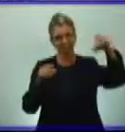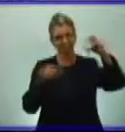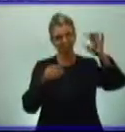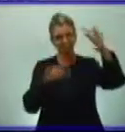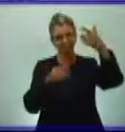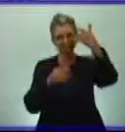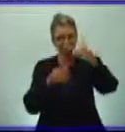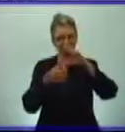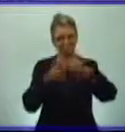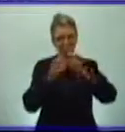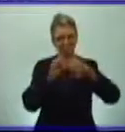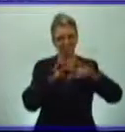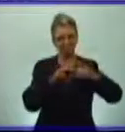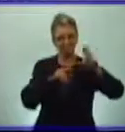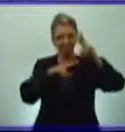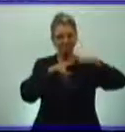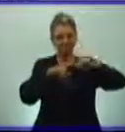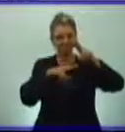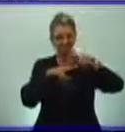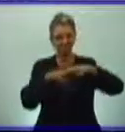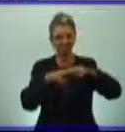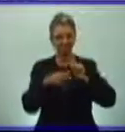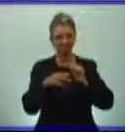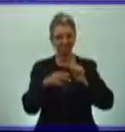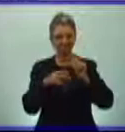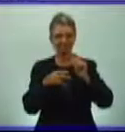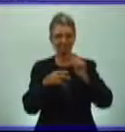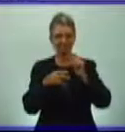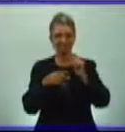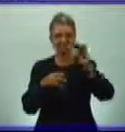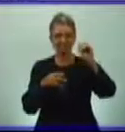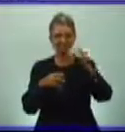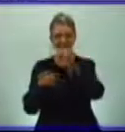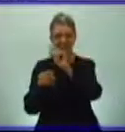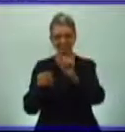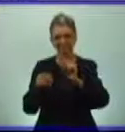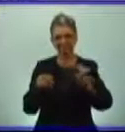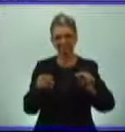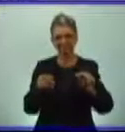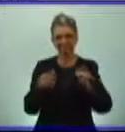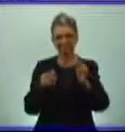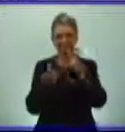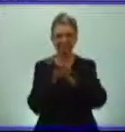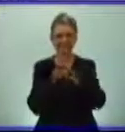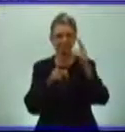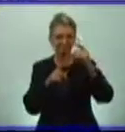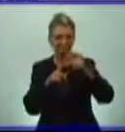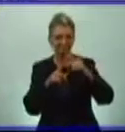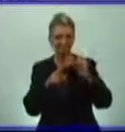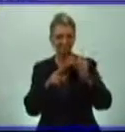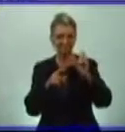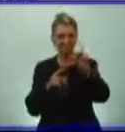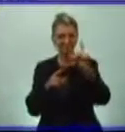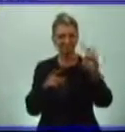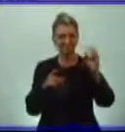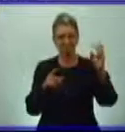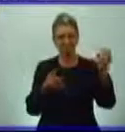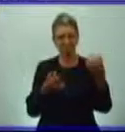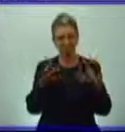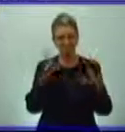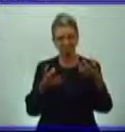Artemisa, La Habana, Mayabeque, Matanzas,